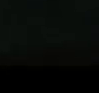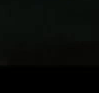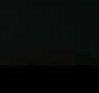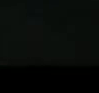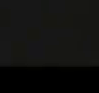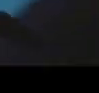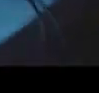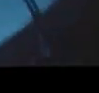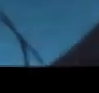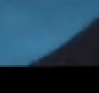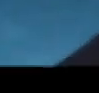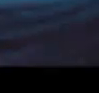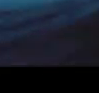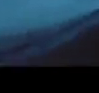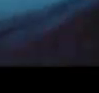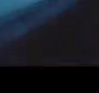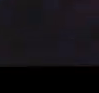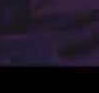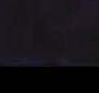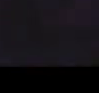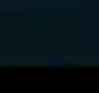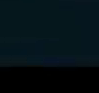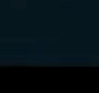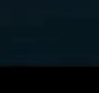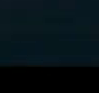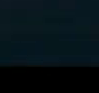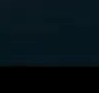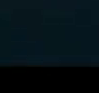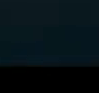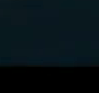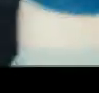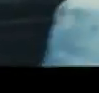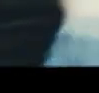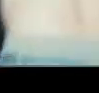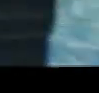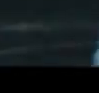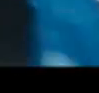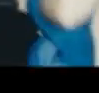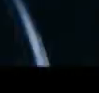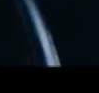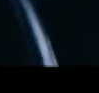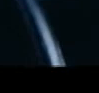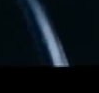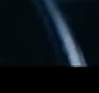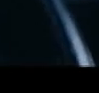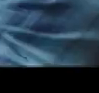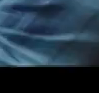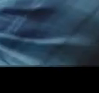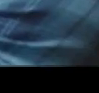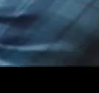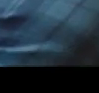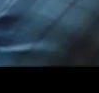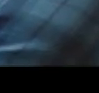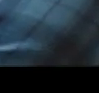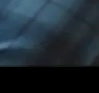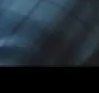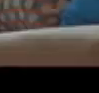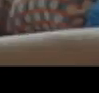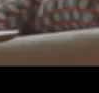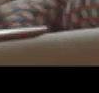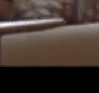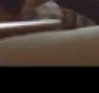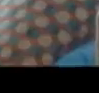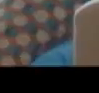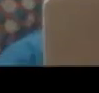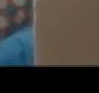relación. Ponte en compromiso. Porque recuerda, Hakuna Matata. Haz match. Haz super match. Ten